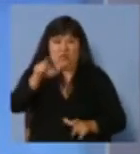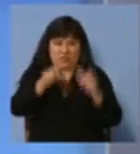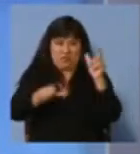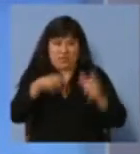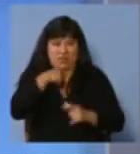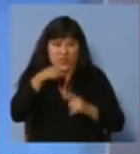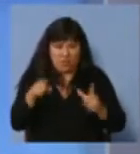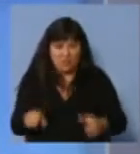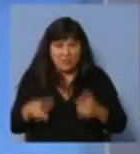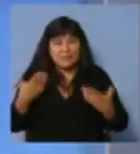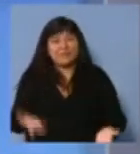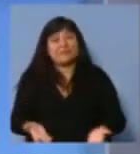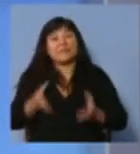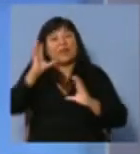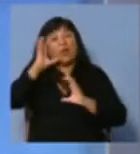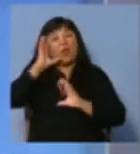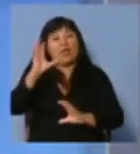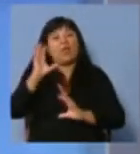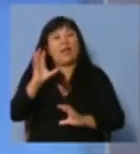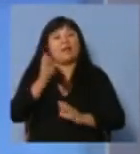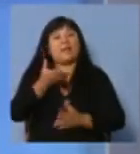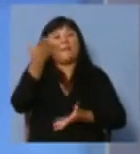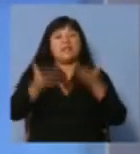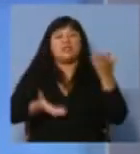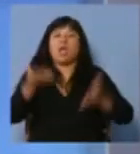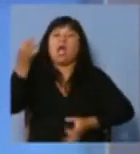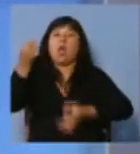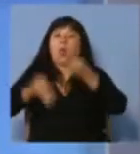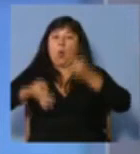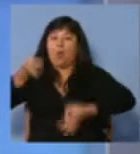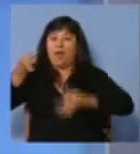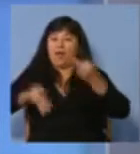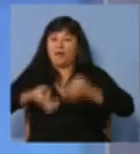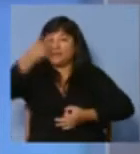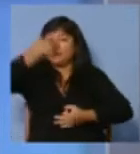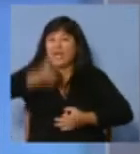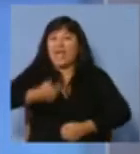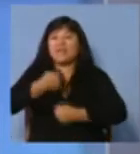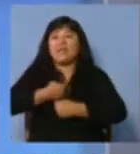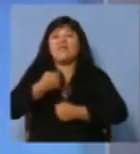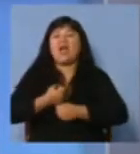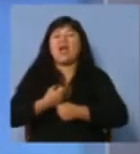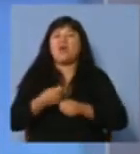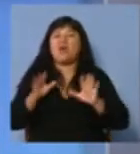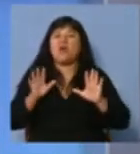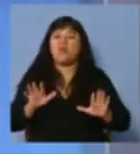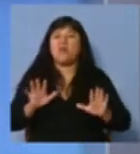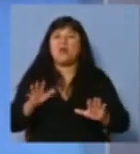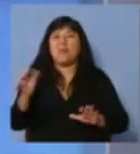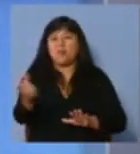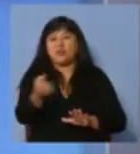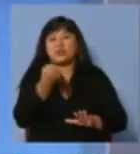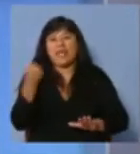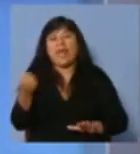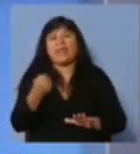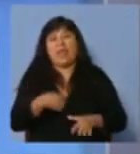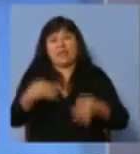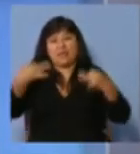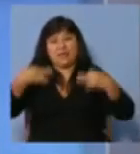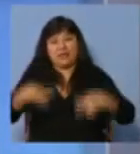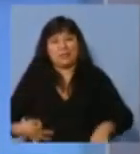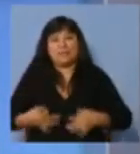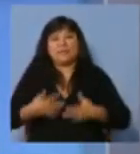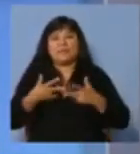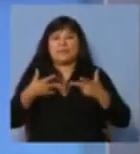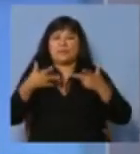que la función de juego una función muy delicada muy comprometida hacia la sociedad y que nos obliga no